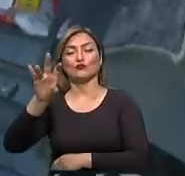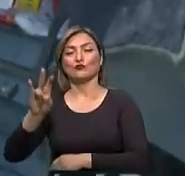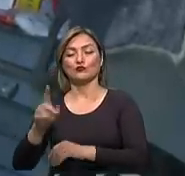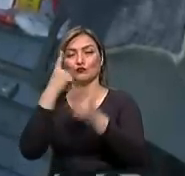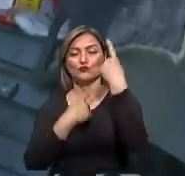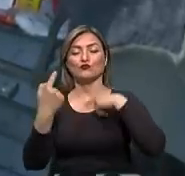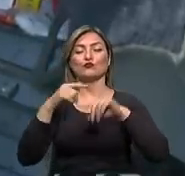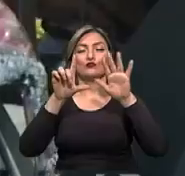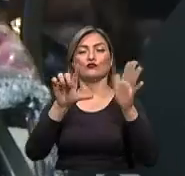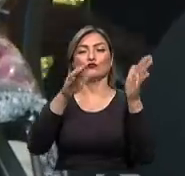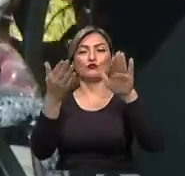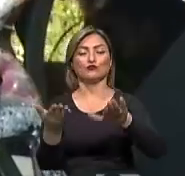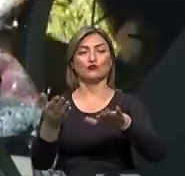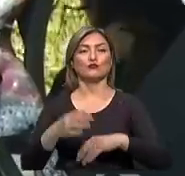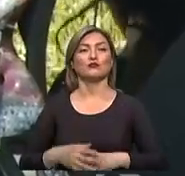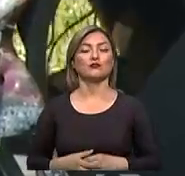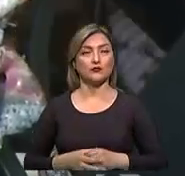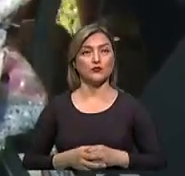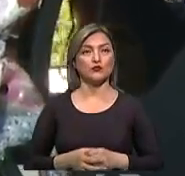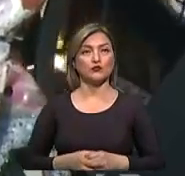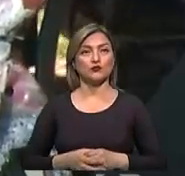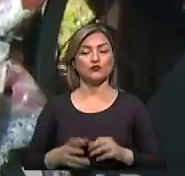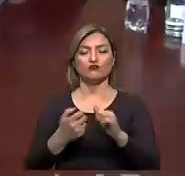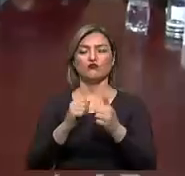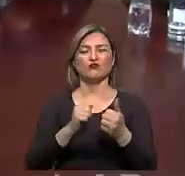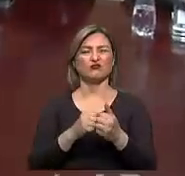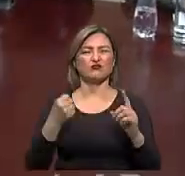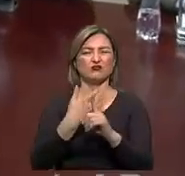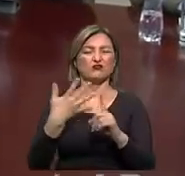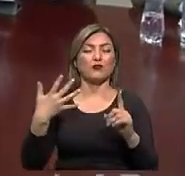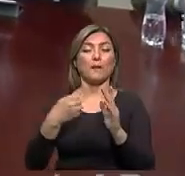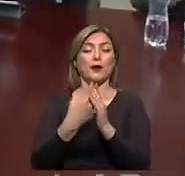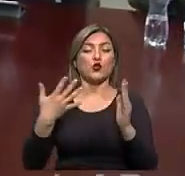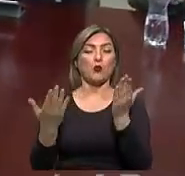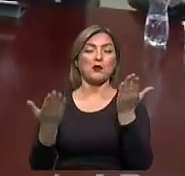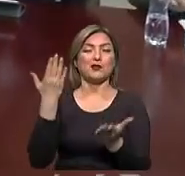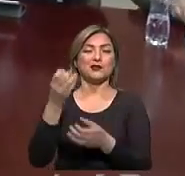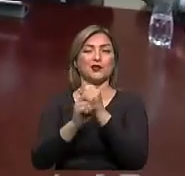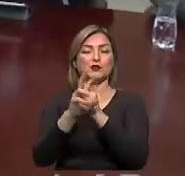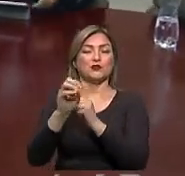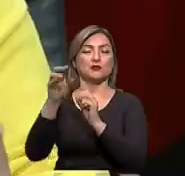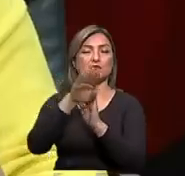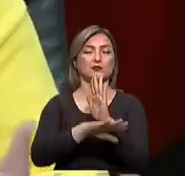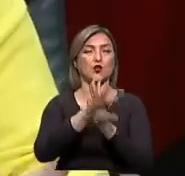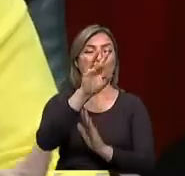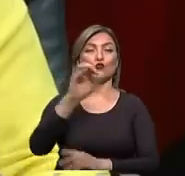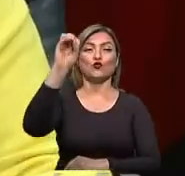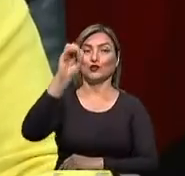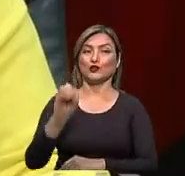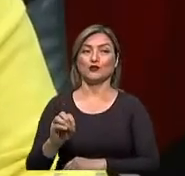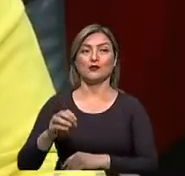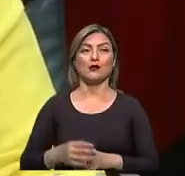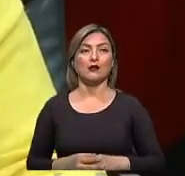personas fallecidas. Sin embargo, en general, los incidentes disminuyeron en un 8% en comparación al 2020. Si bien hubo